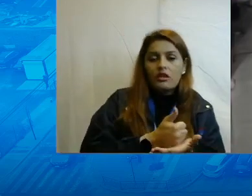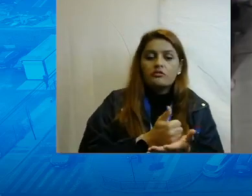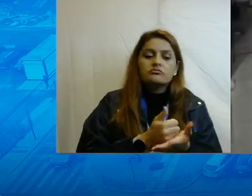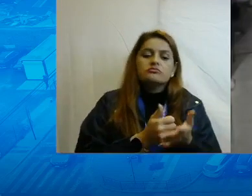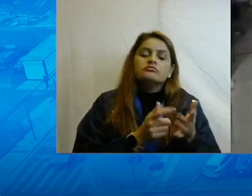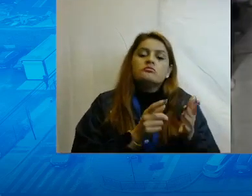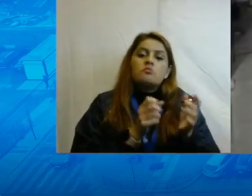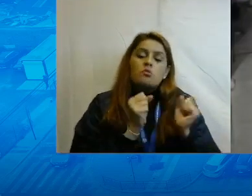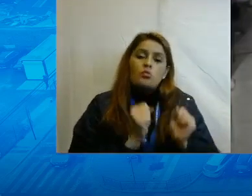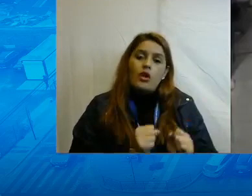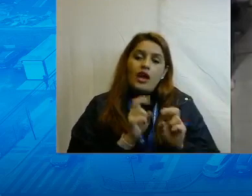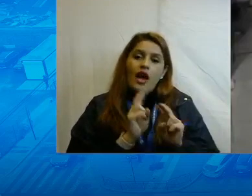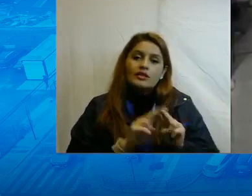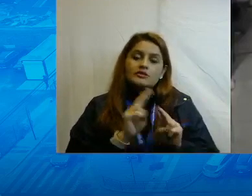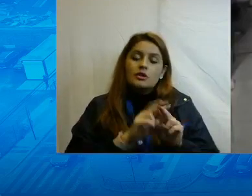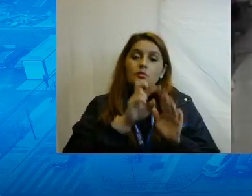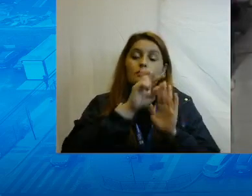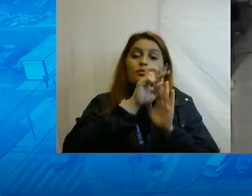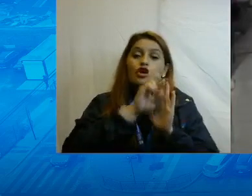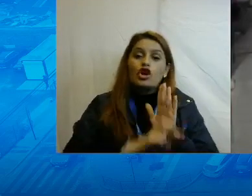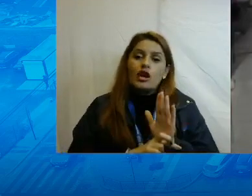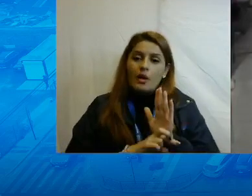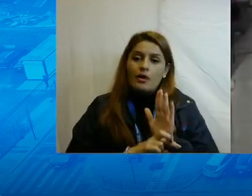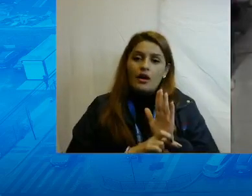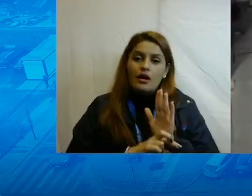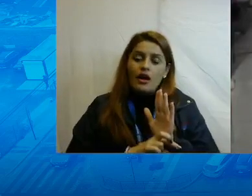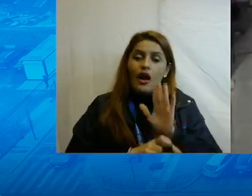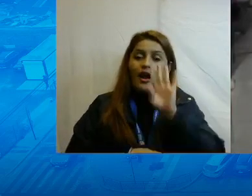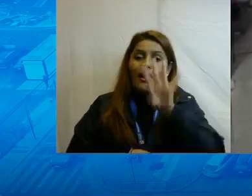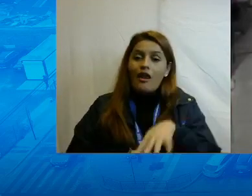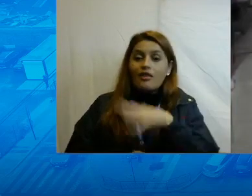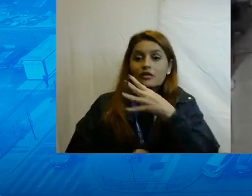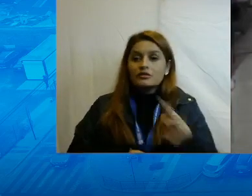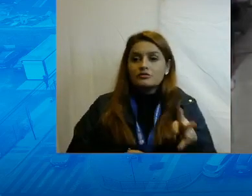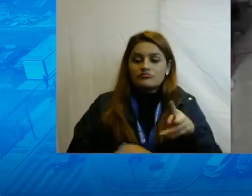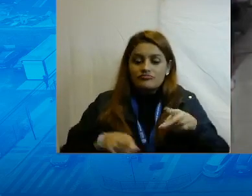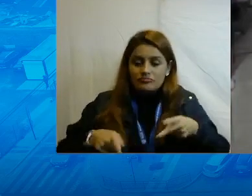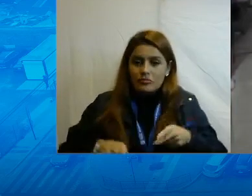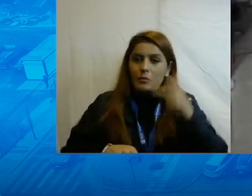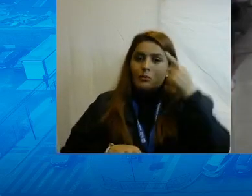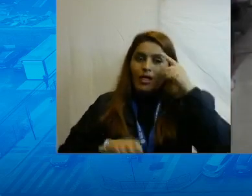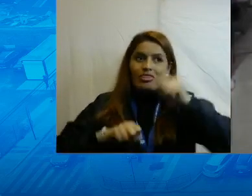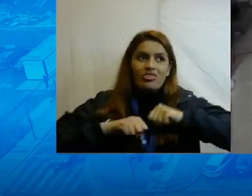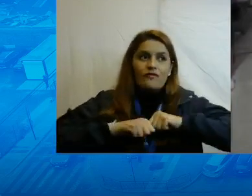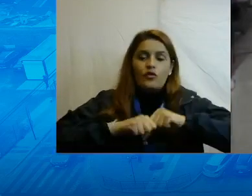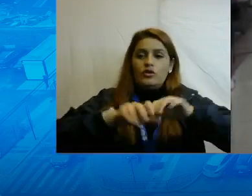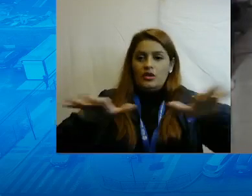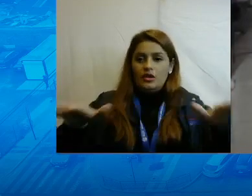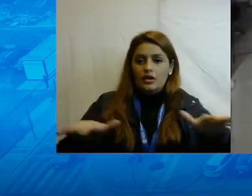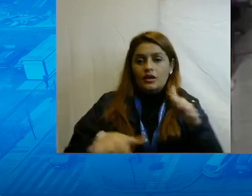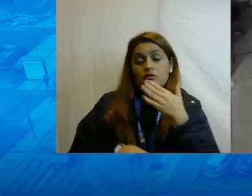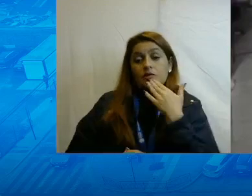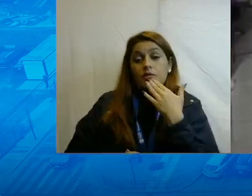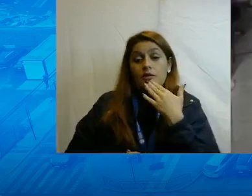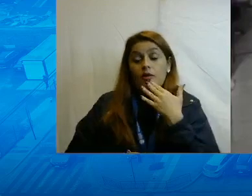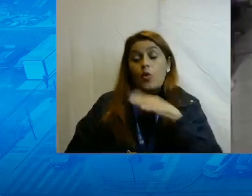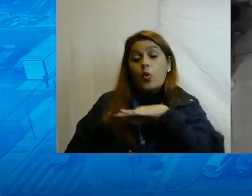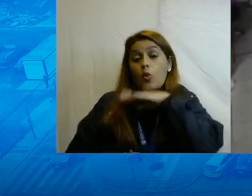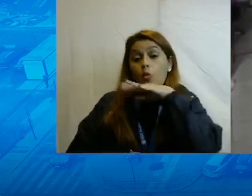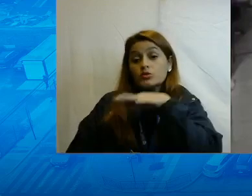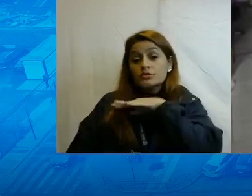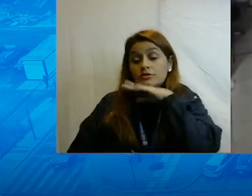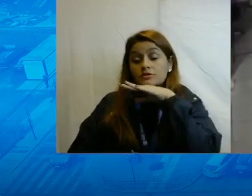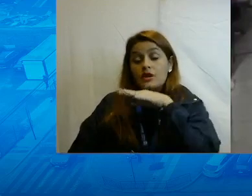determinado, un programa con la calendarización de esterilizaciones para poder difundir y, obviamente, optimizar el